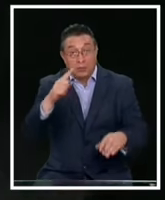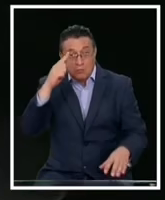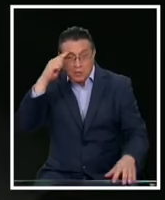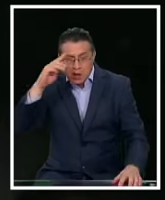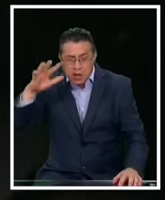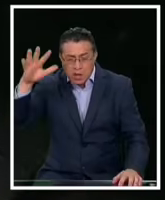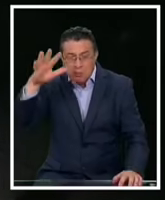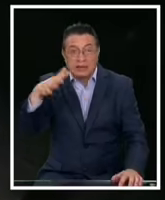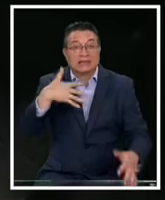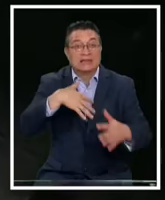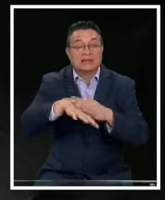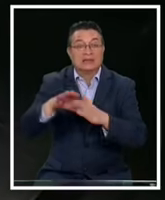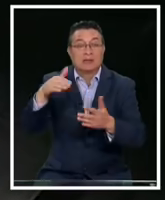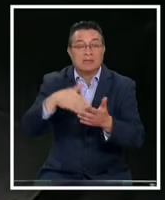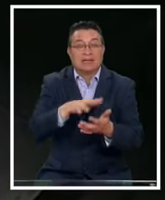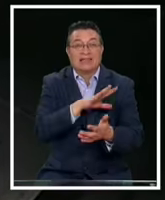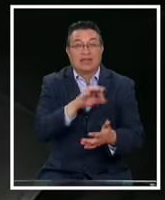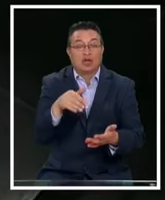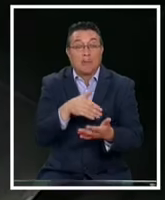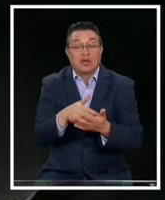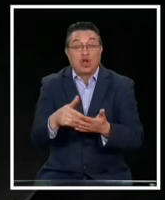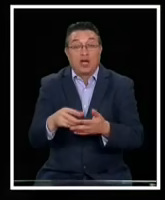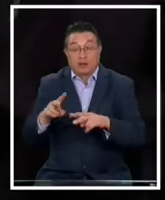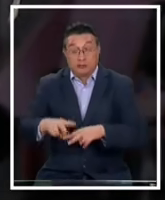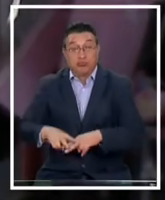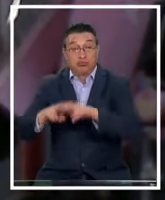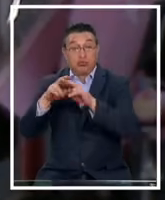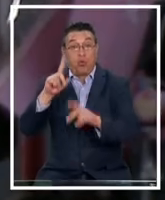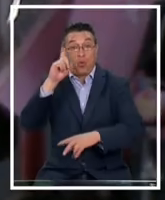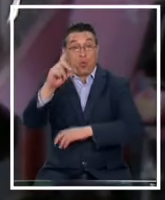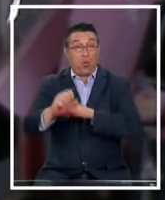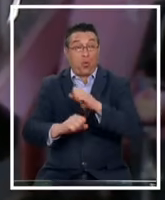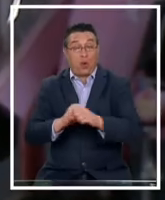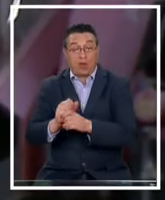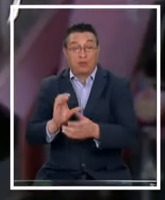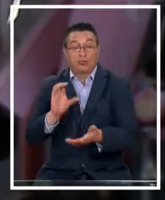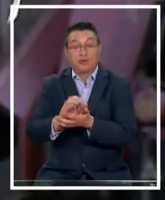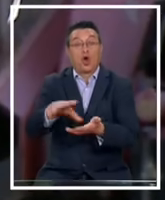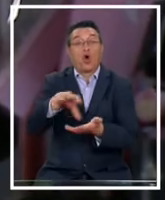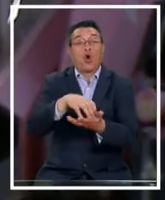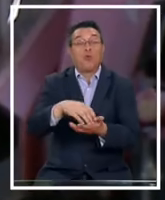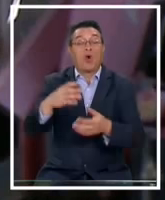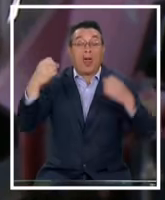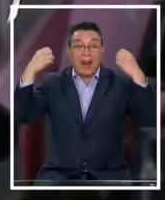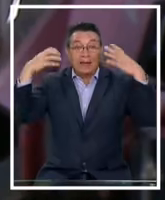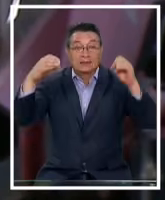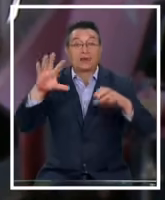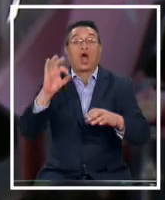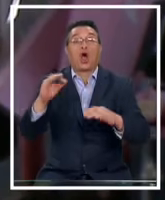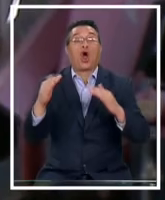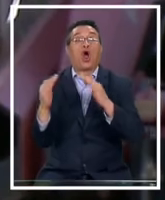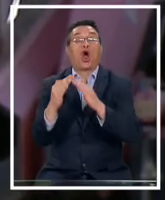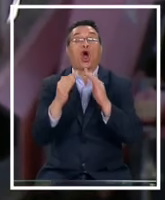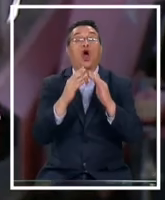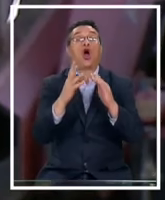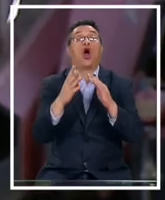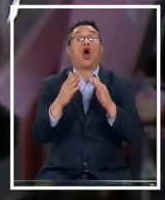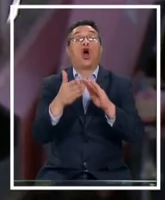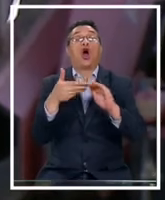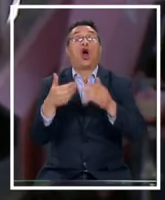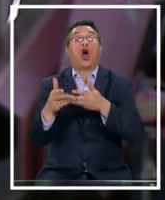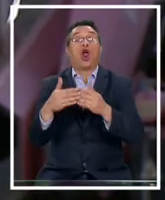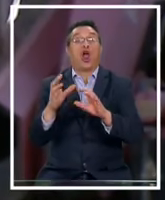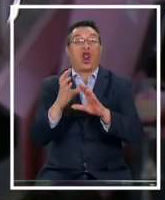15 mil 500 millones de pesos el presupuesto de todo un año de comunas como la cisterna o los andes' todo el